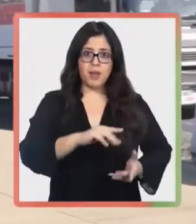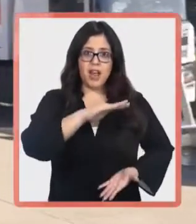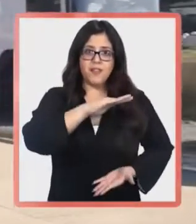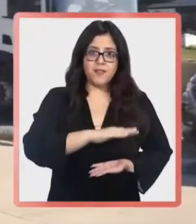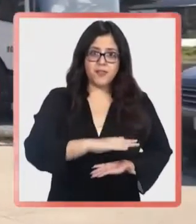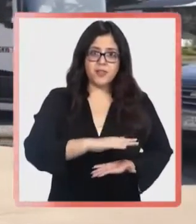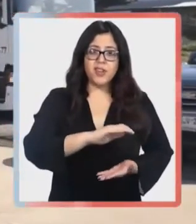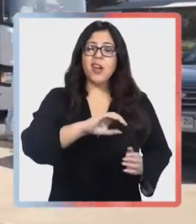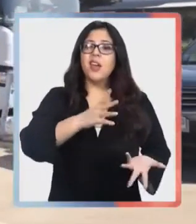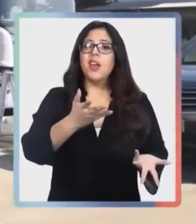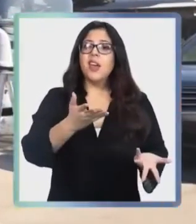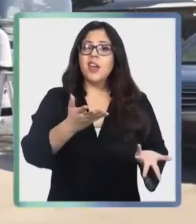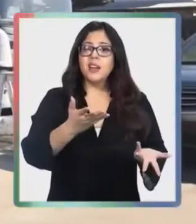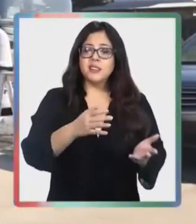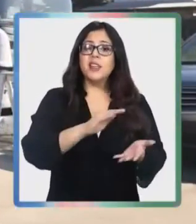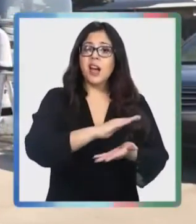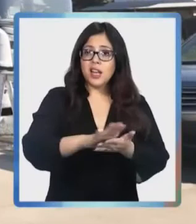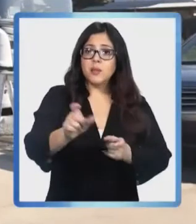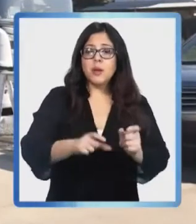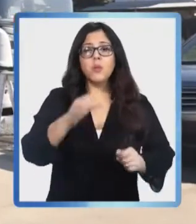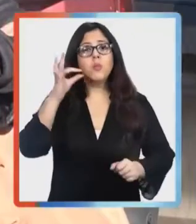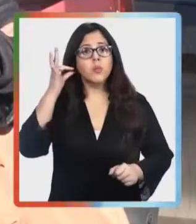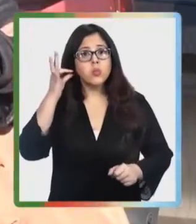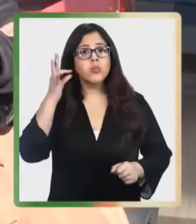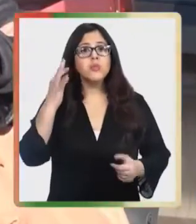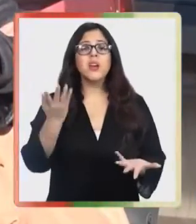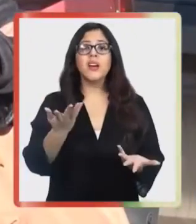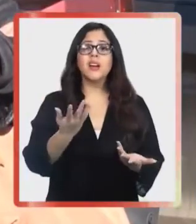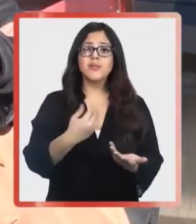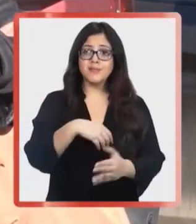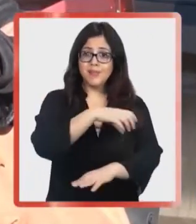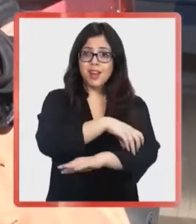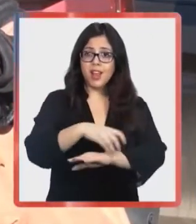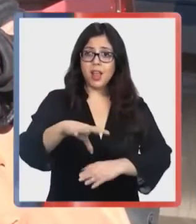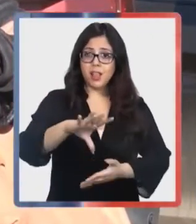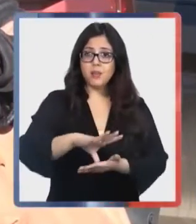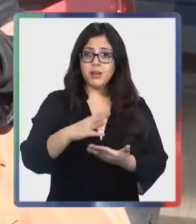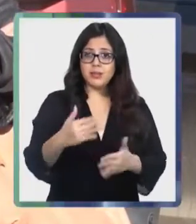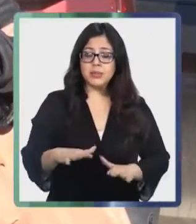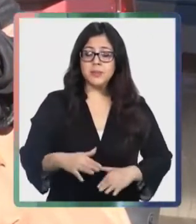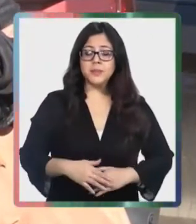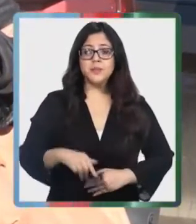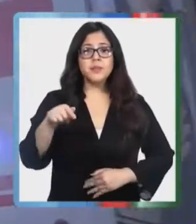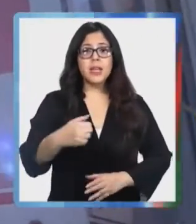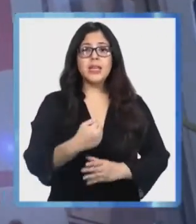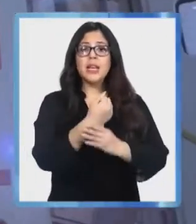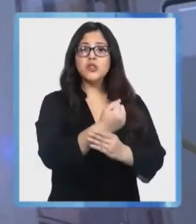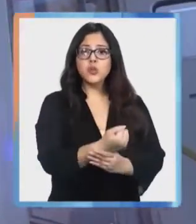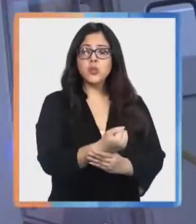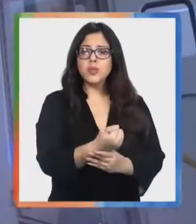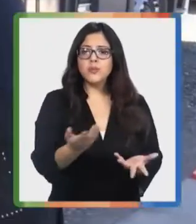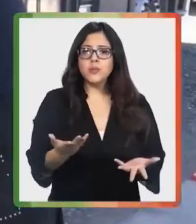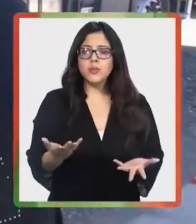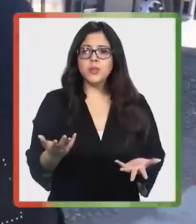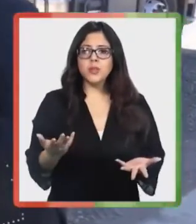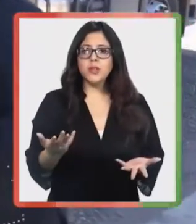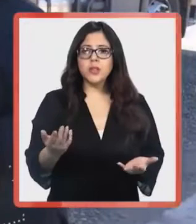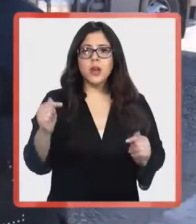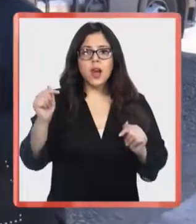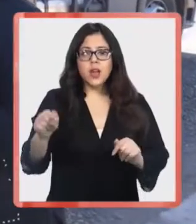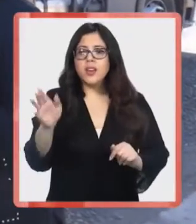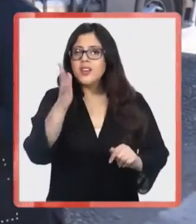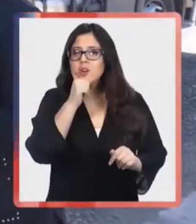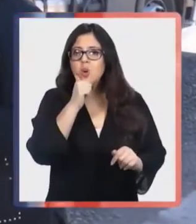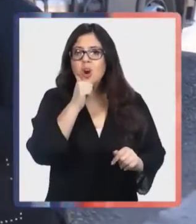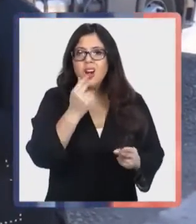para las beneficiarias todo esto a lo largo y ancho del territorio nacional ayuda porque uno